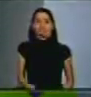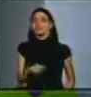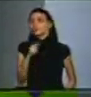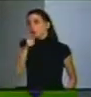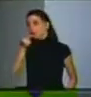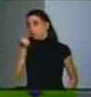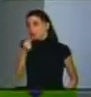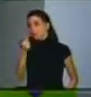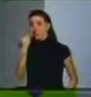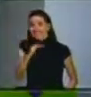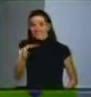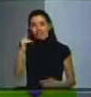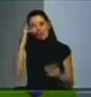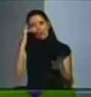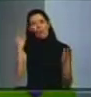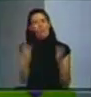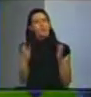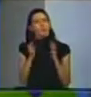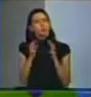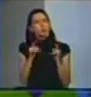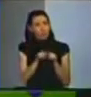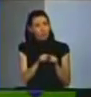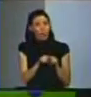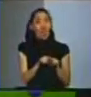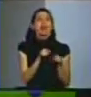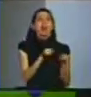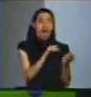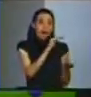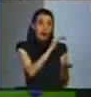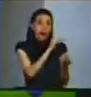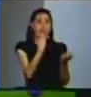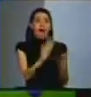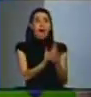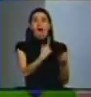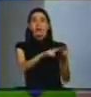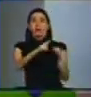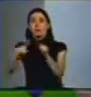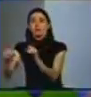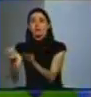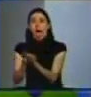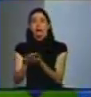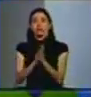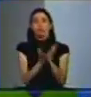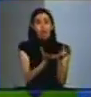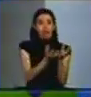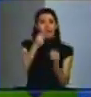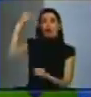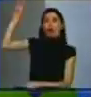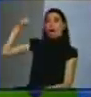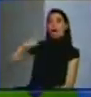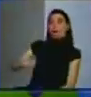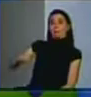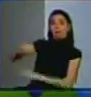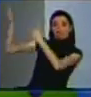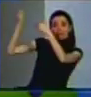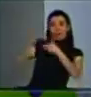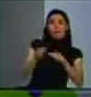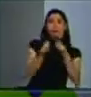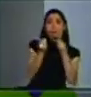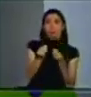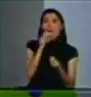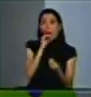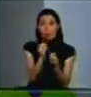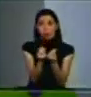Para los niños que son un poquito bruscos, tenemos todos estos productos y no solamente estos, sino que muchos más. Son todos productos americanos de buena calidad y muy